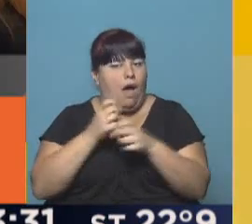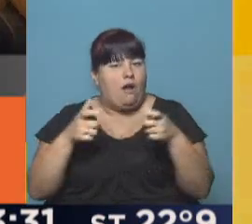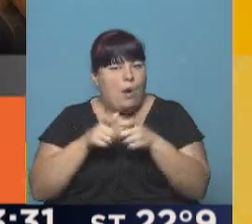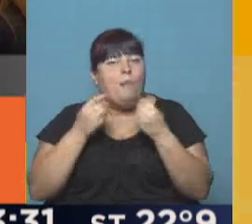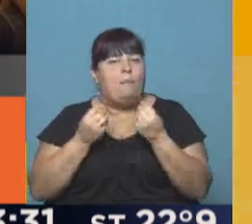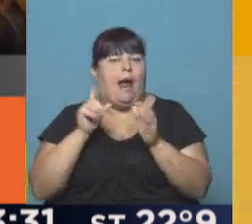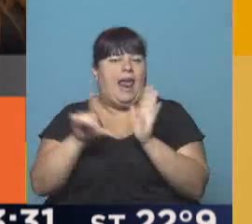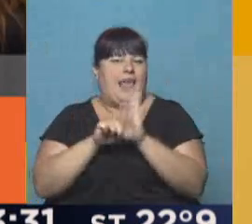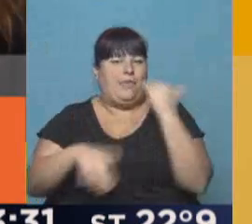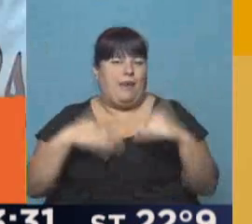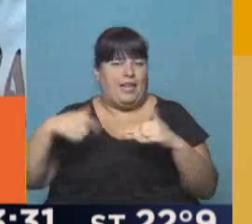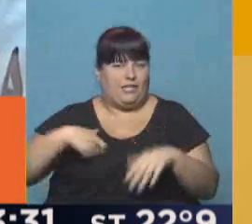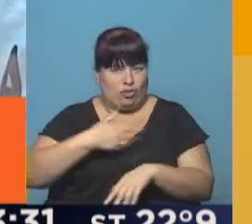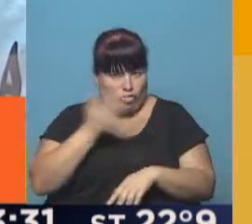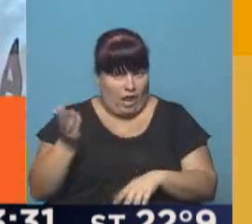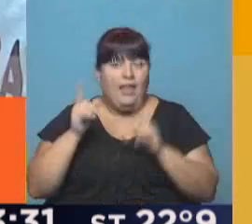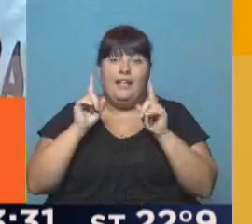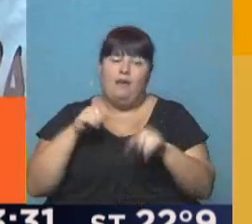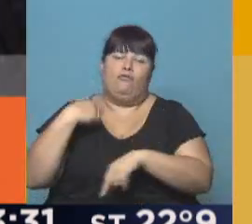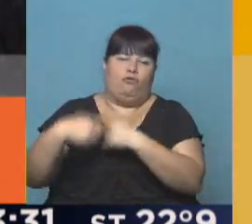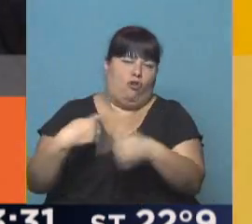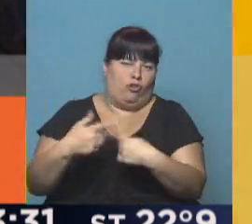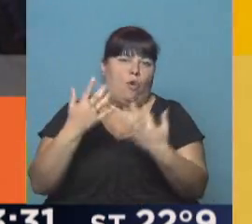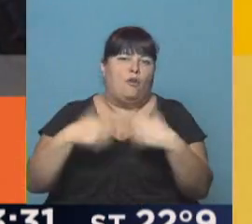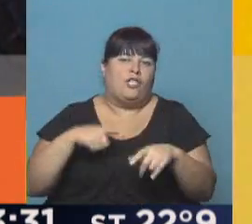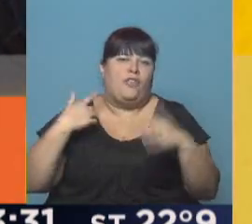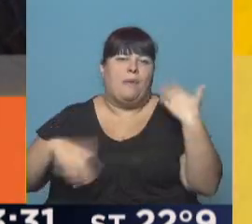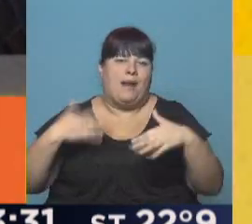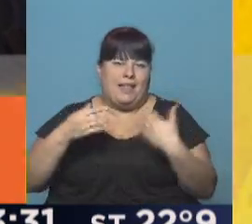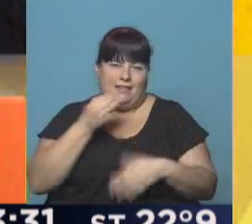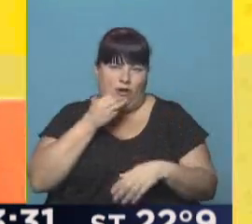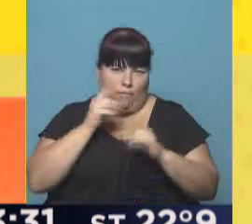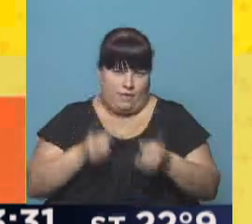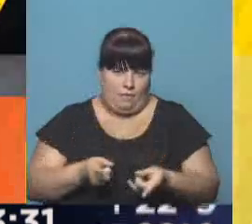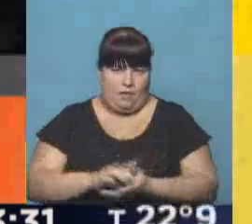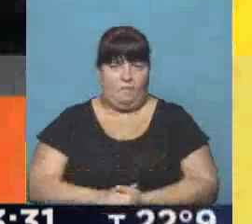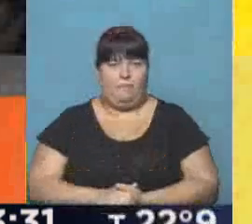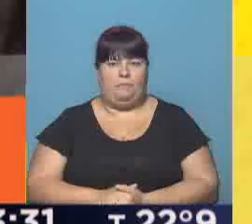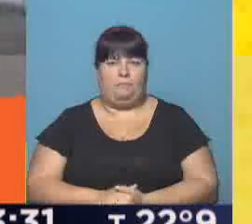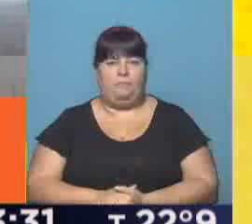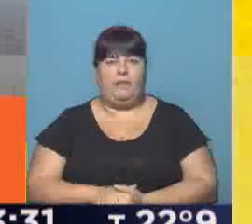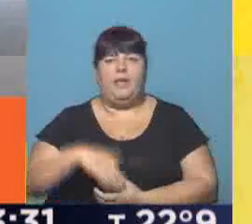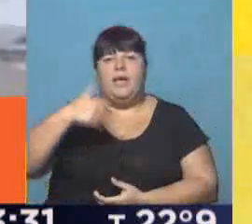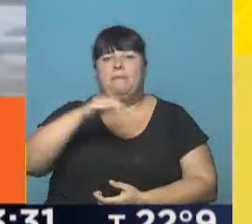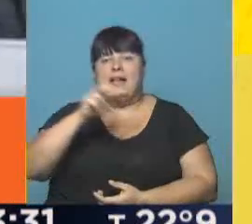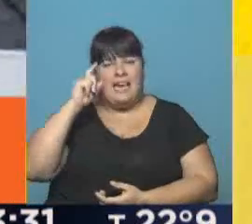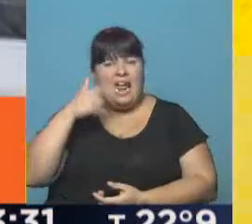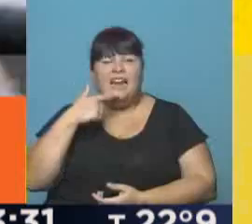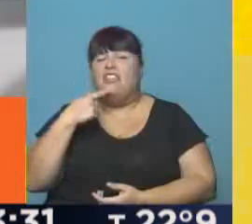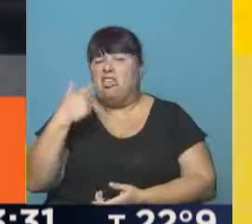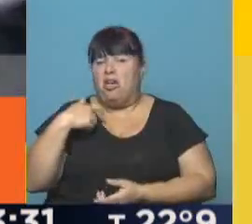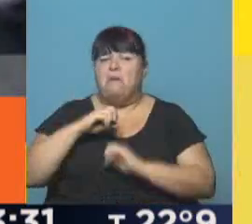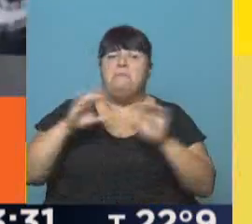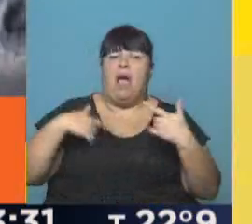en marcha la ley de emergencia social y así avanzar en el proyecto de emergencia alimentaria. Manzanares dijo que no